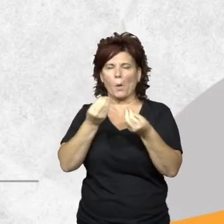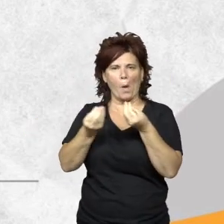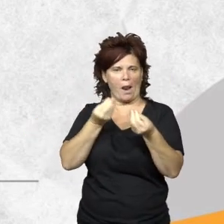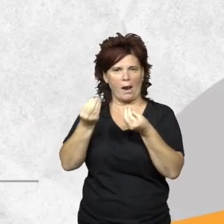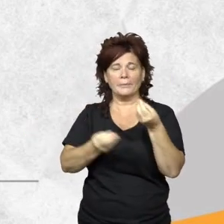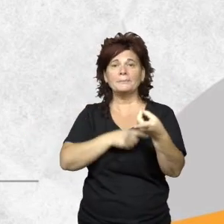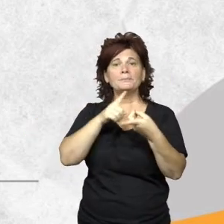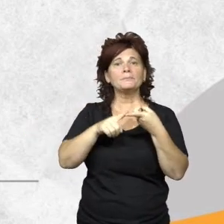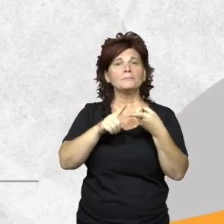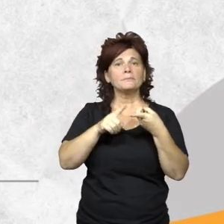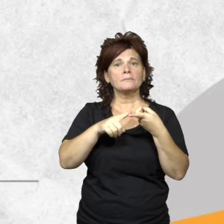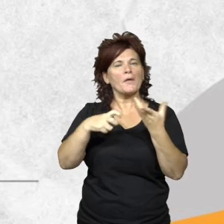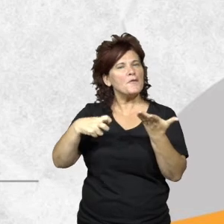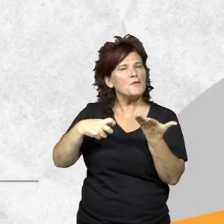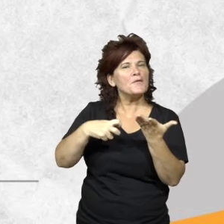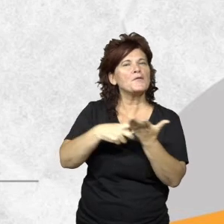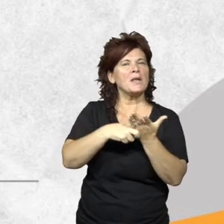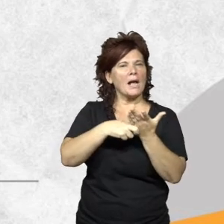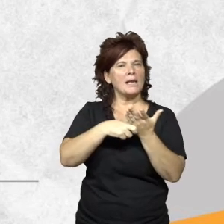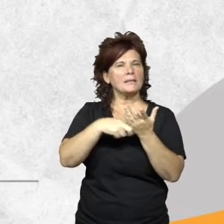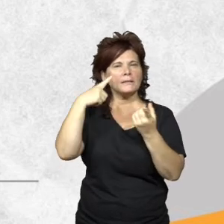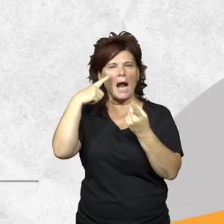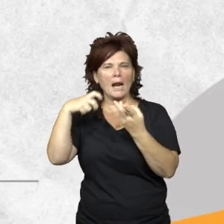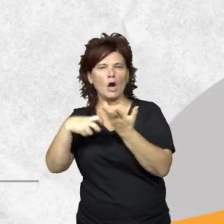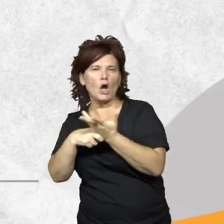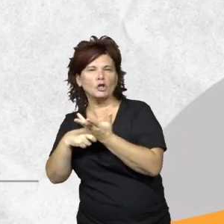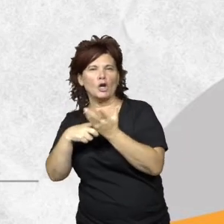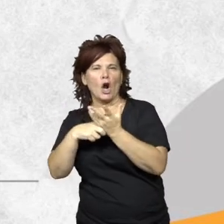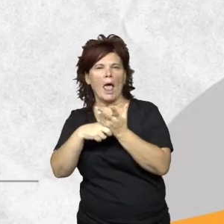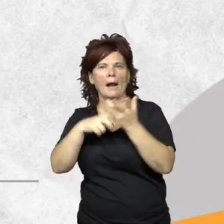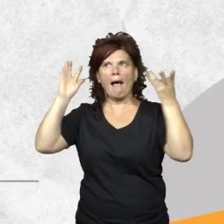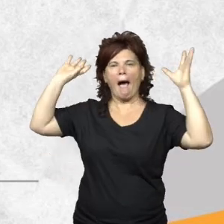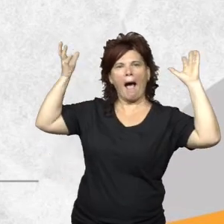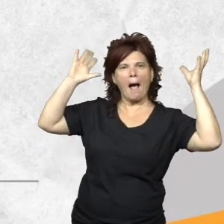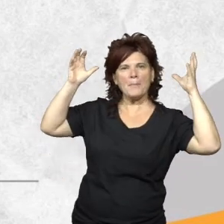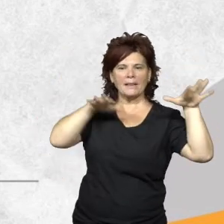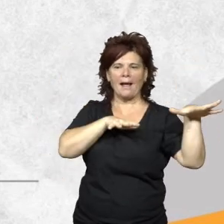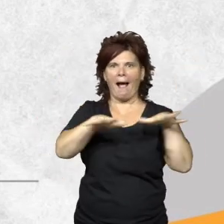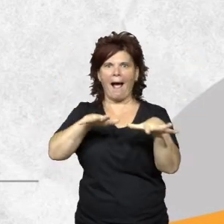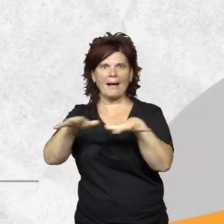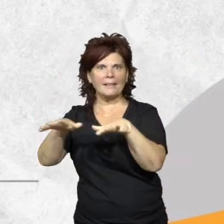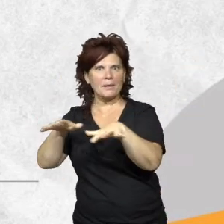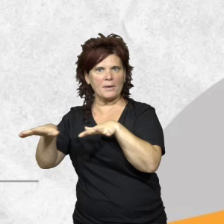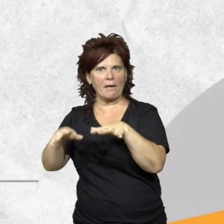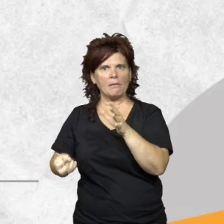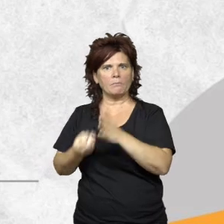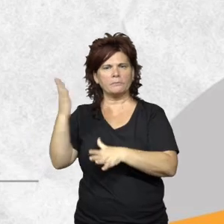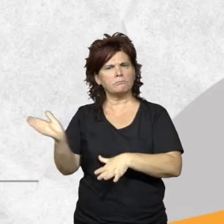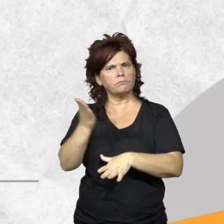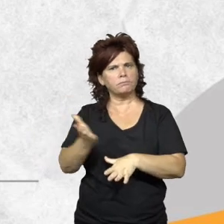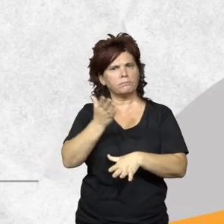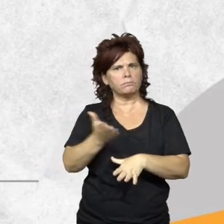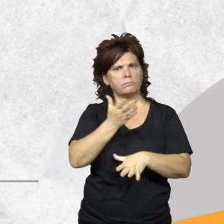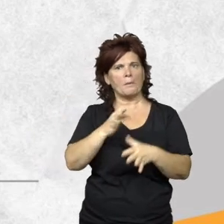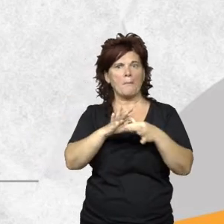consiste en fiscalizar, controlar y el seguimiento ambiental de estas actividades productivas dentro de la